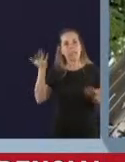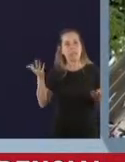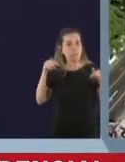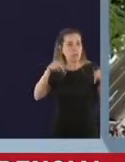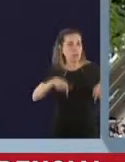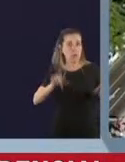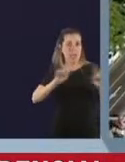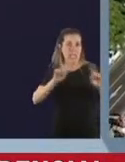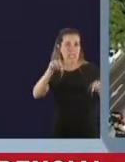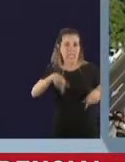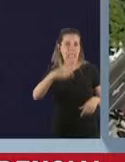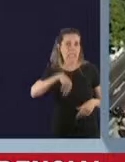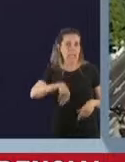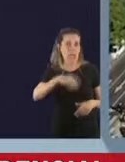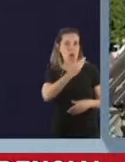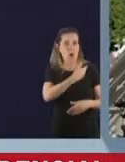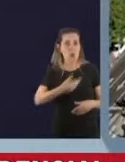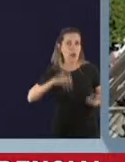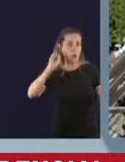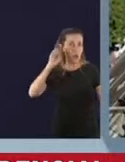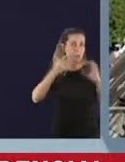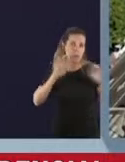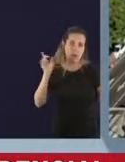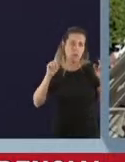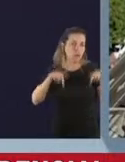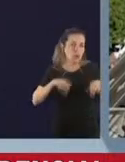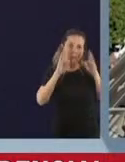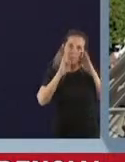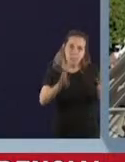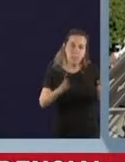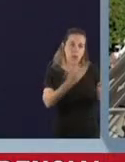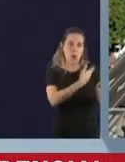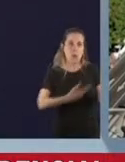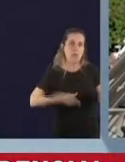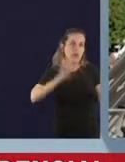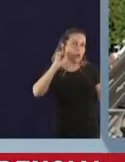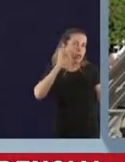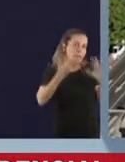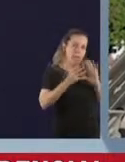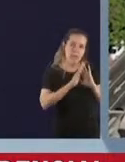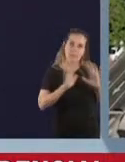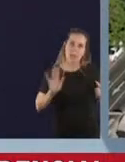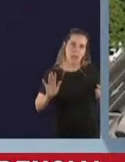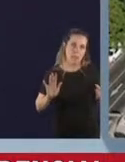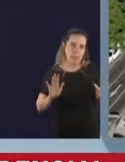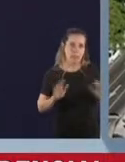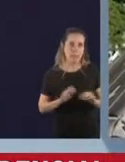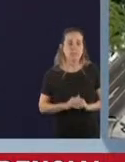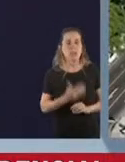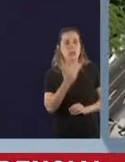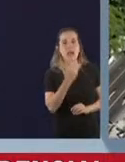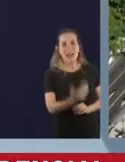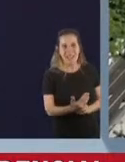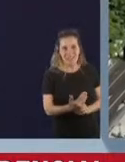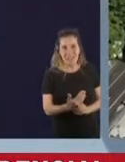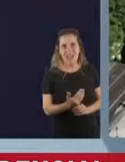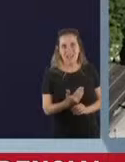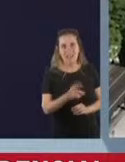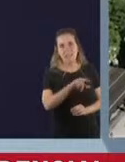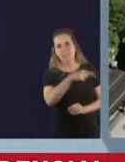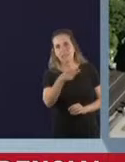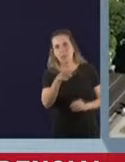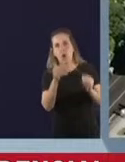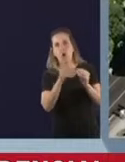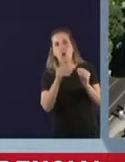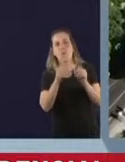gobierno no no Bueno está bien yo hablo por este este gobierno así que bueno Espero quedar la pregunta y agradezco a una compañera